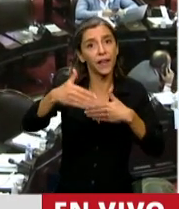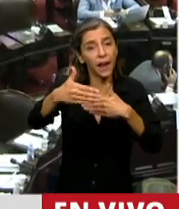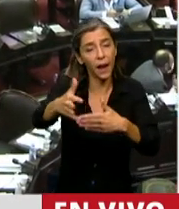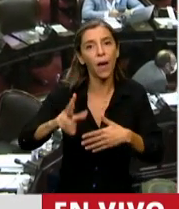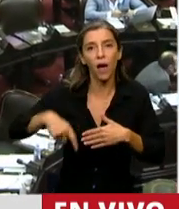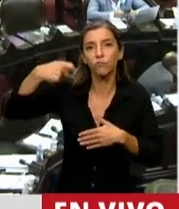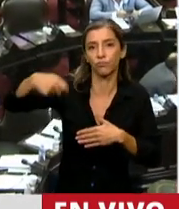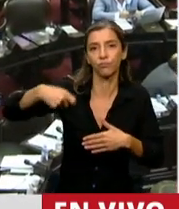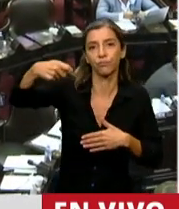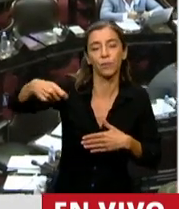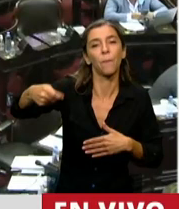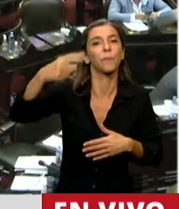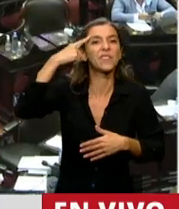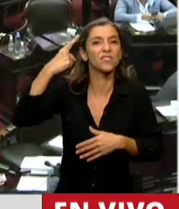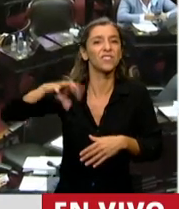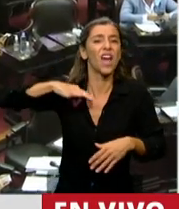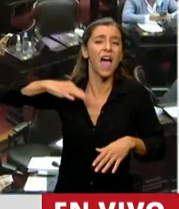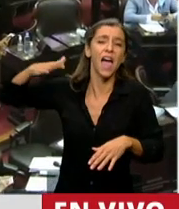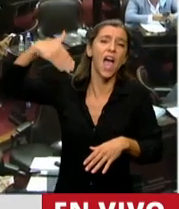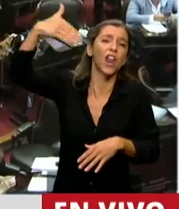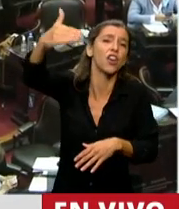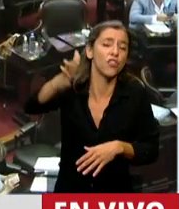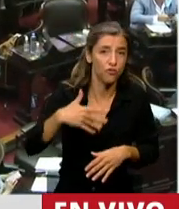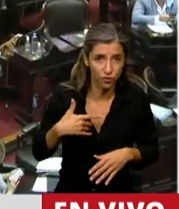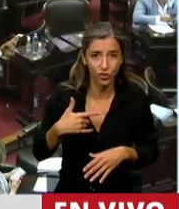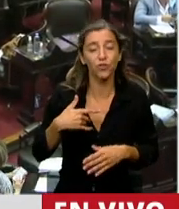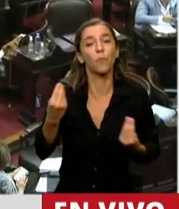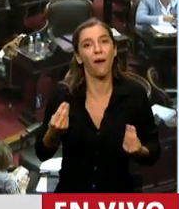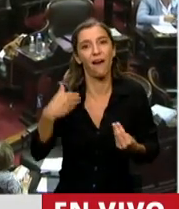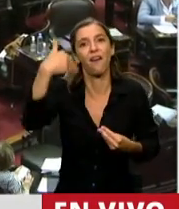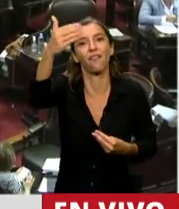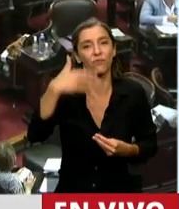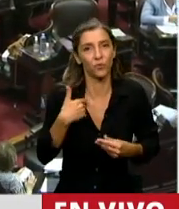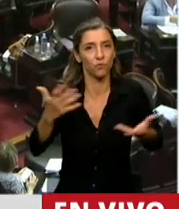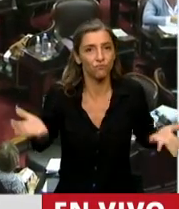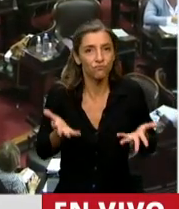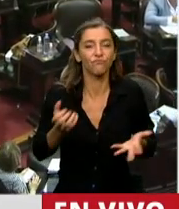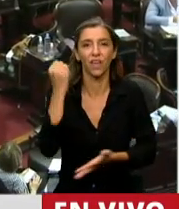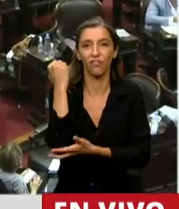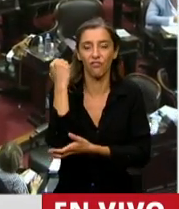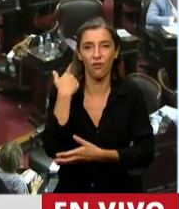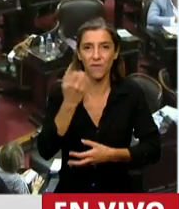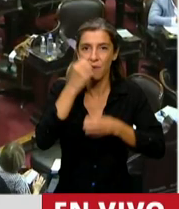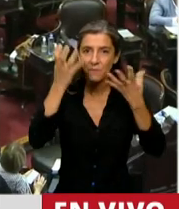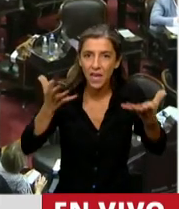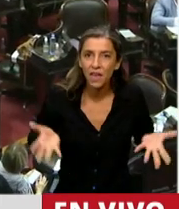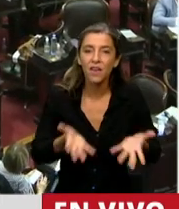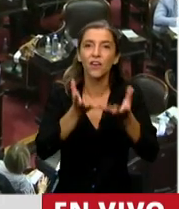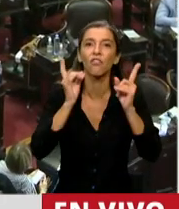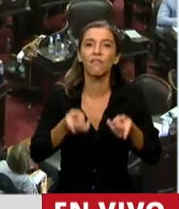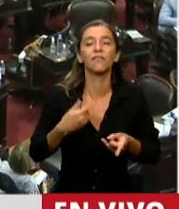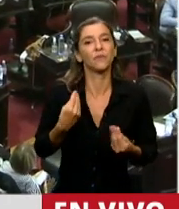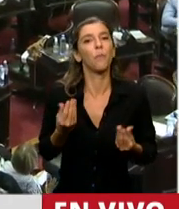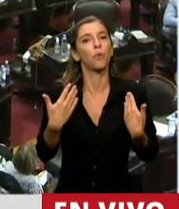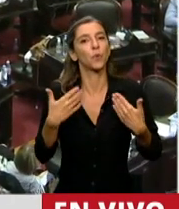distribuya en varias décadas armonizando la recuperación económica, el crecimiento de la economía y la capacidad de obtener